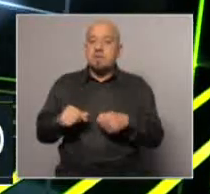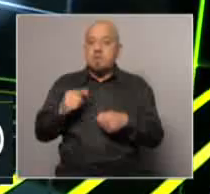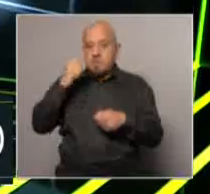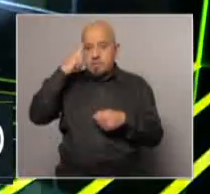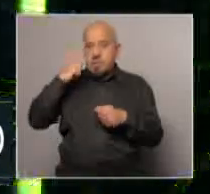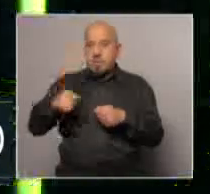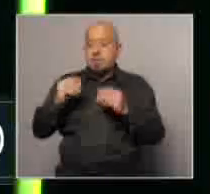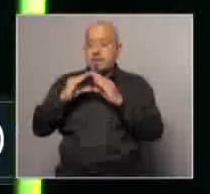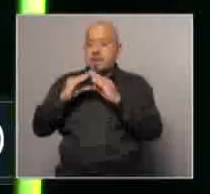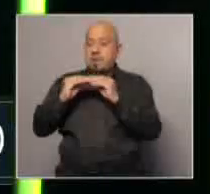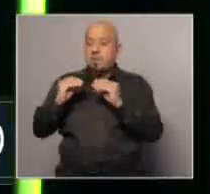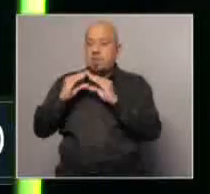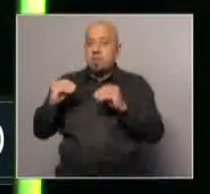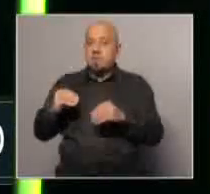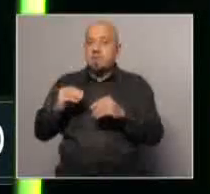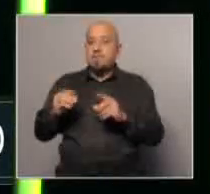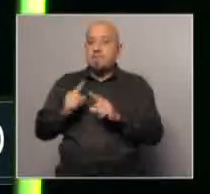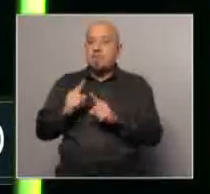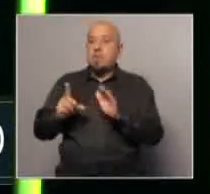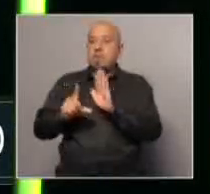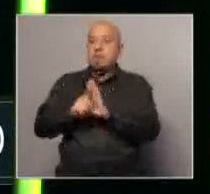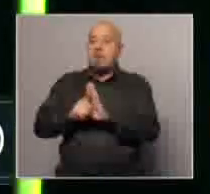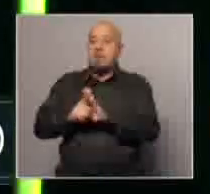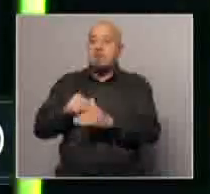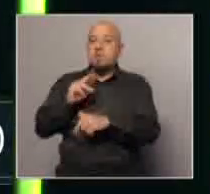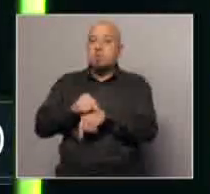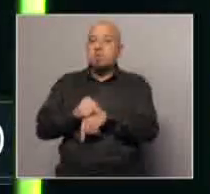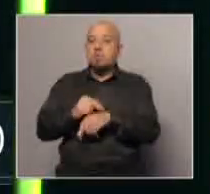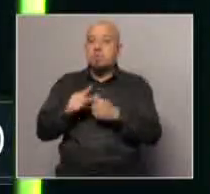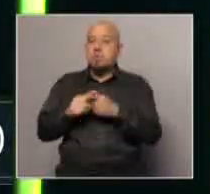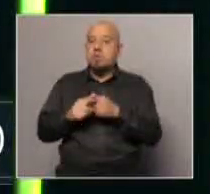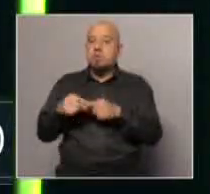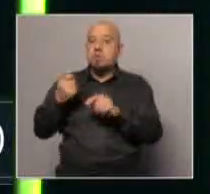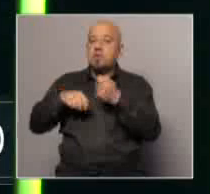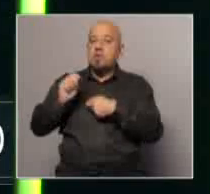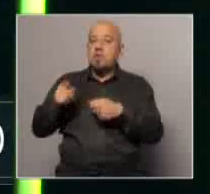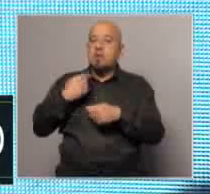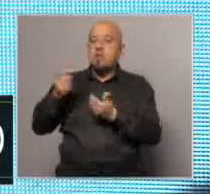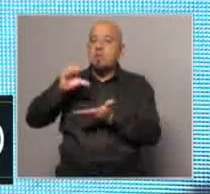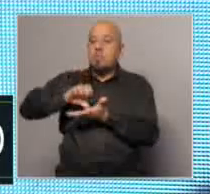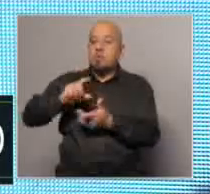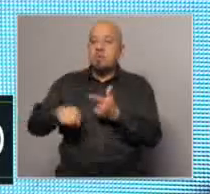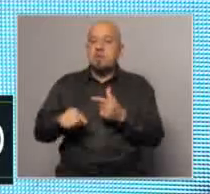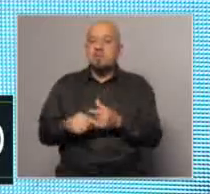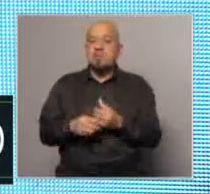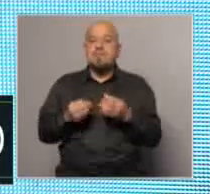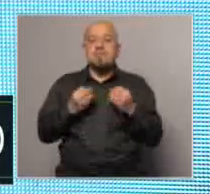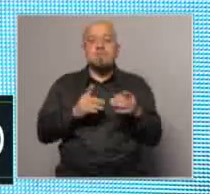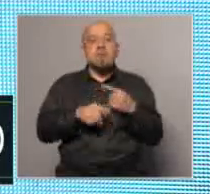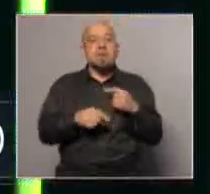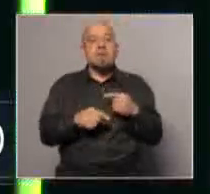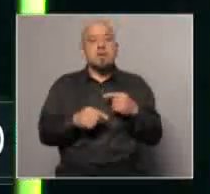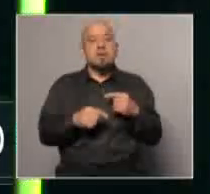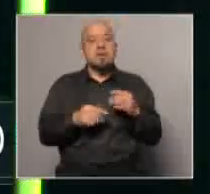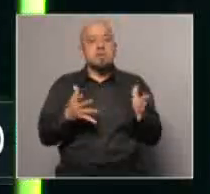que esa marihuana es ilegal, por lo tanto se usa para el narcotráfico, o sea, se vende en otro país. Esa se respondería porque es más cara en Brasil.